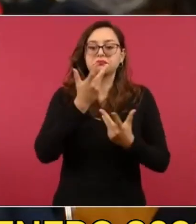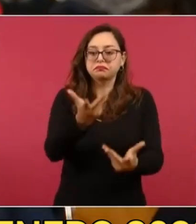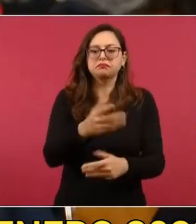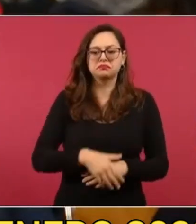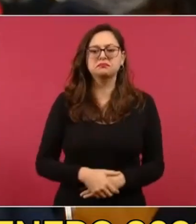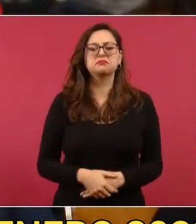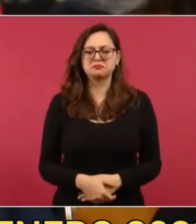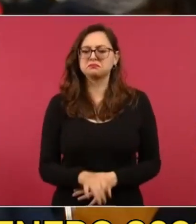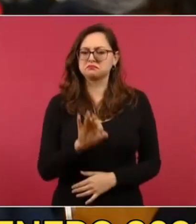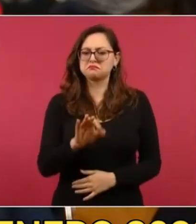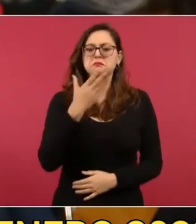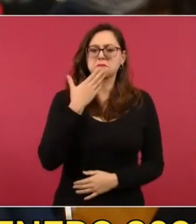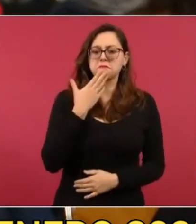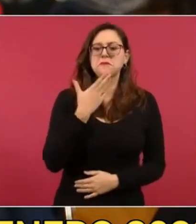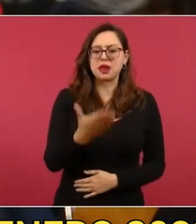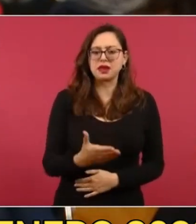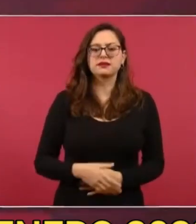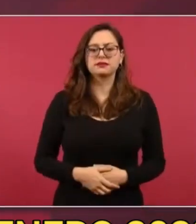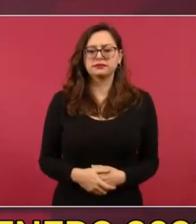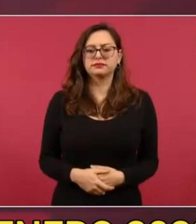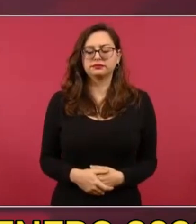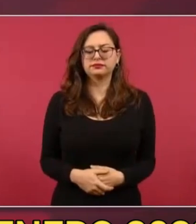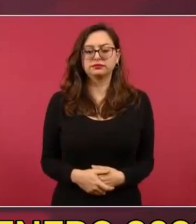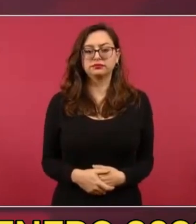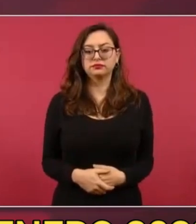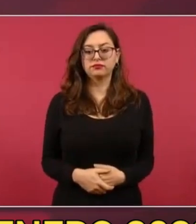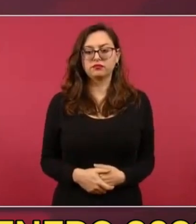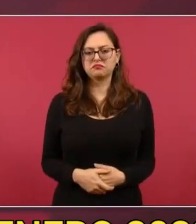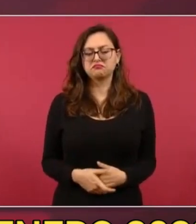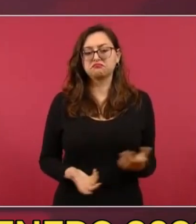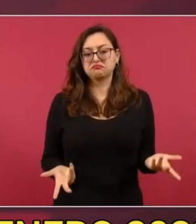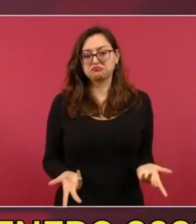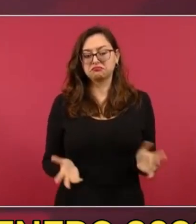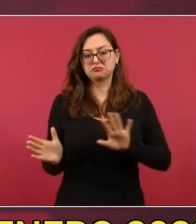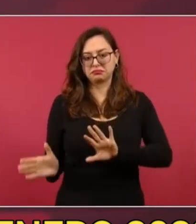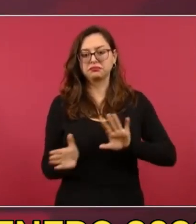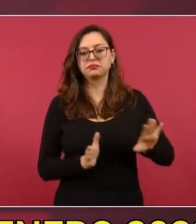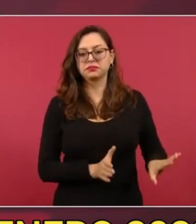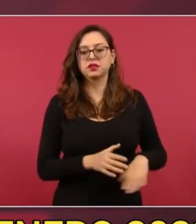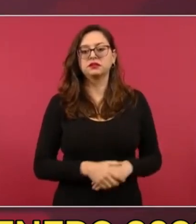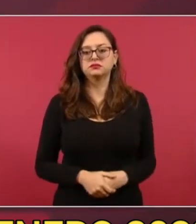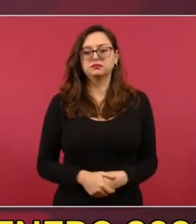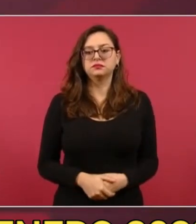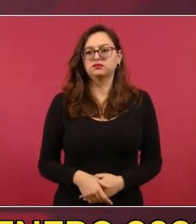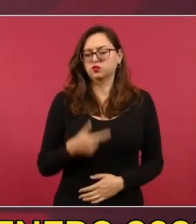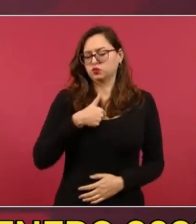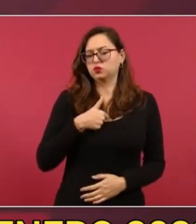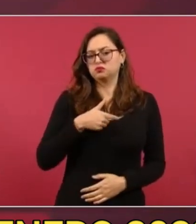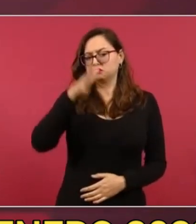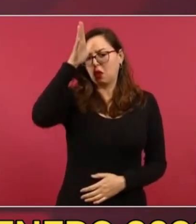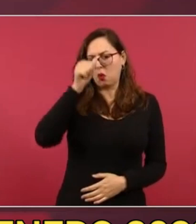y qué bueno que mencionas, porque yo coincido contigo, de que Mara Lezama es